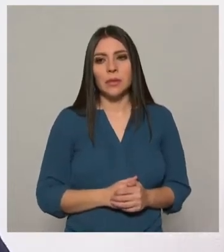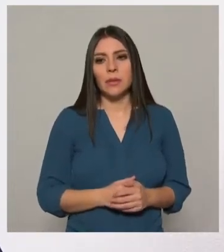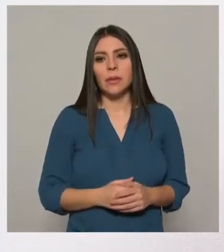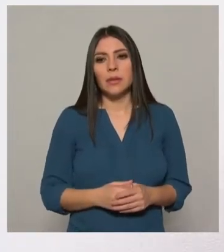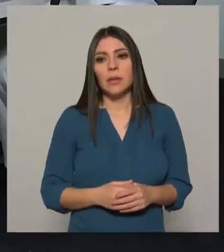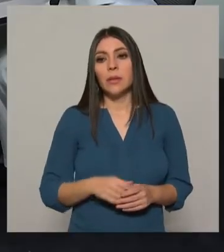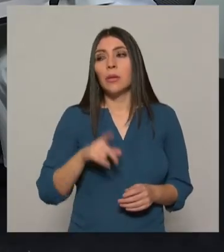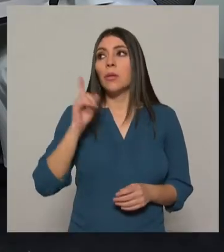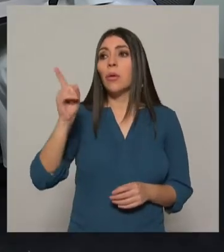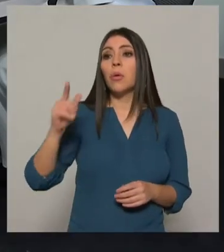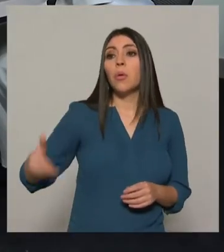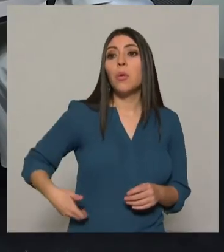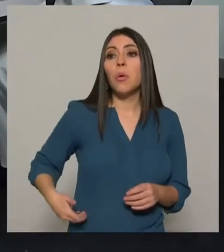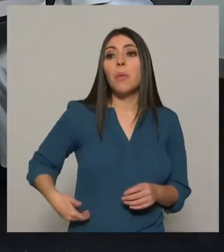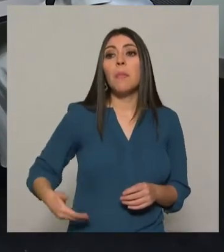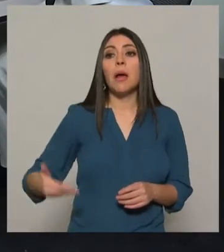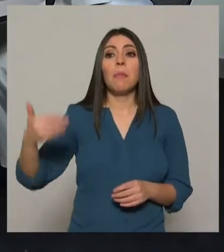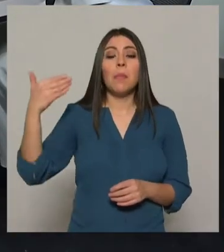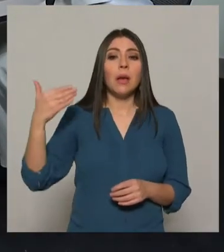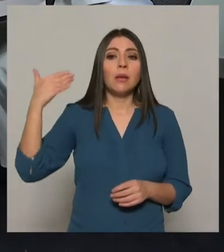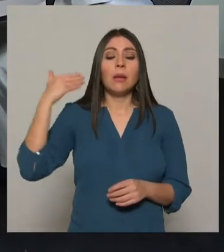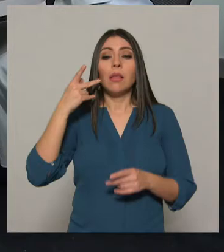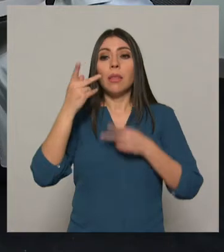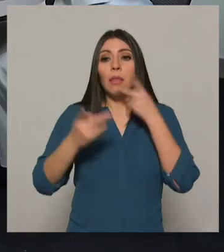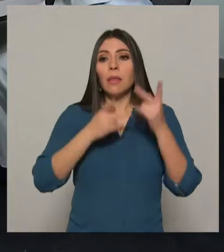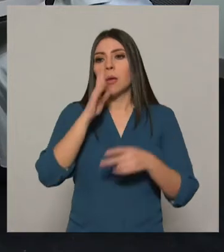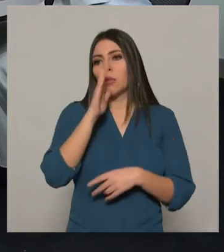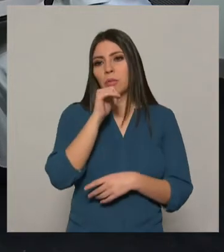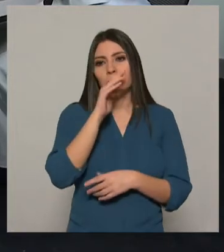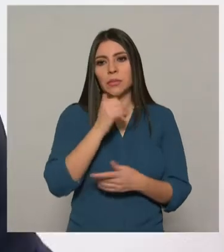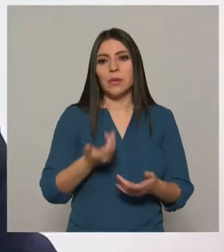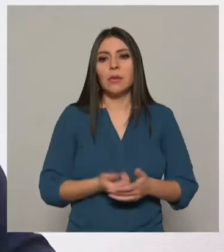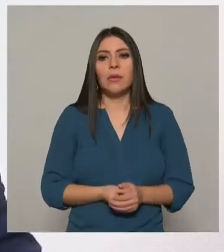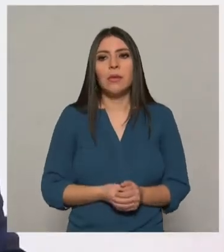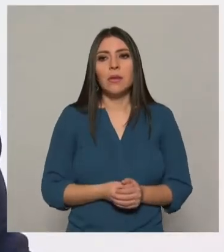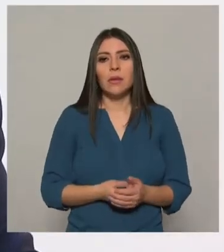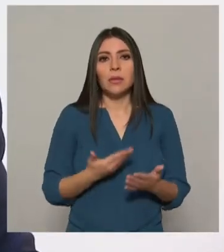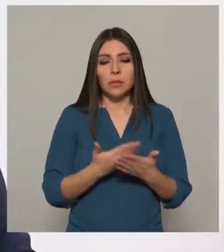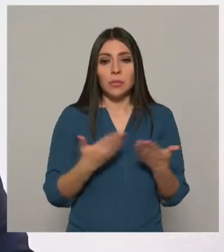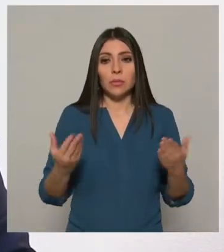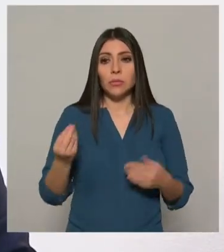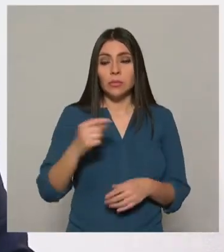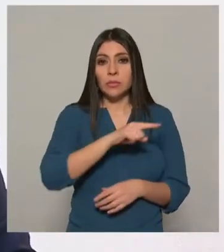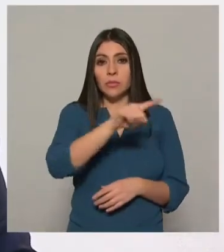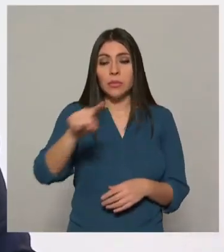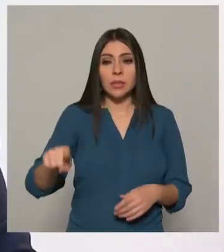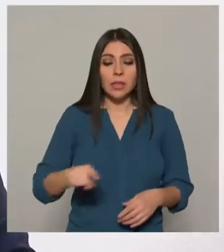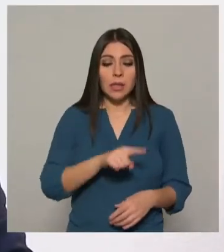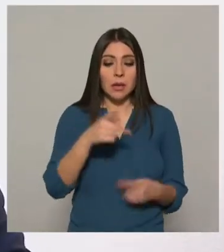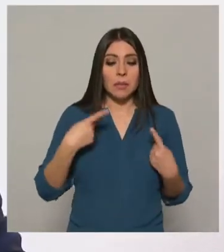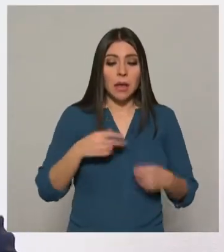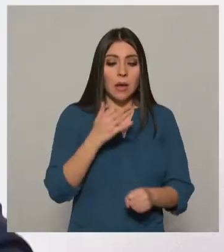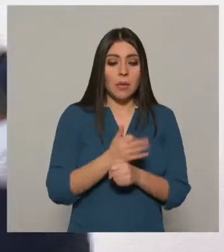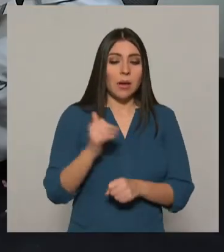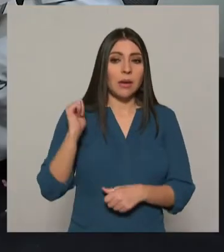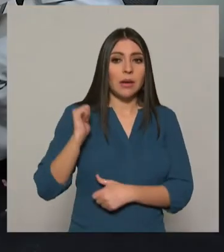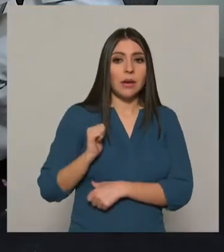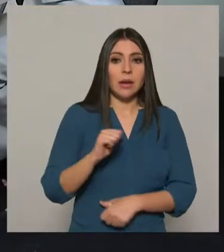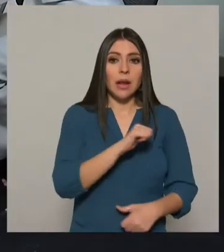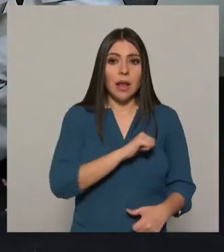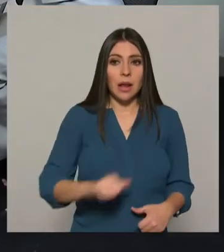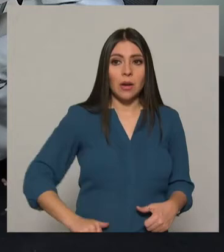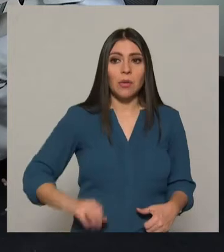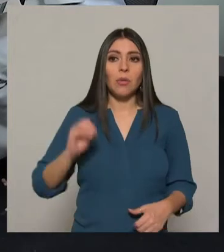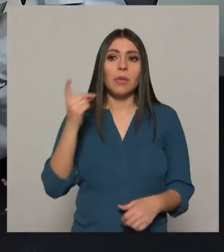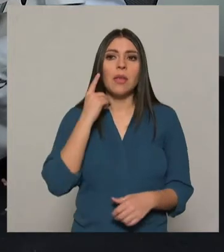la culpa al pasado. No puede ser pretexto que muchos de los que hoy son alcaldes y muchos de los que hoy son diputados fueron alcaldes